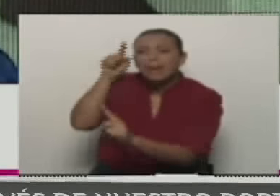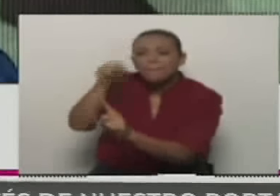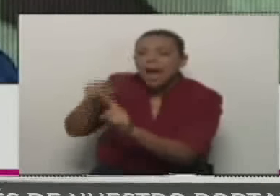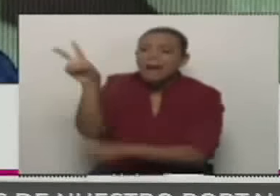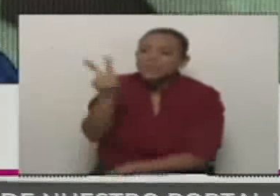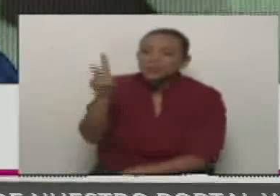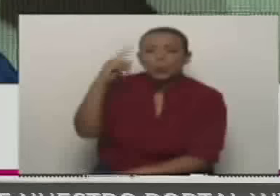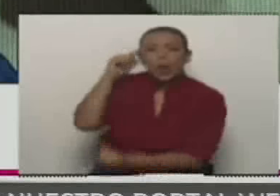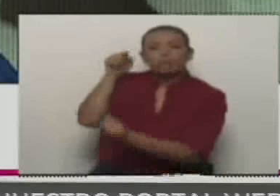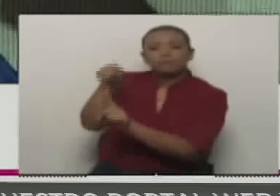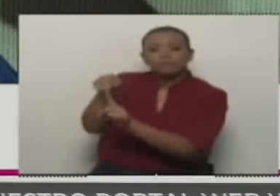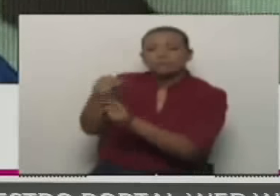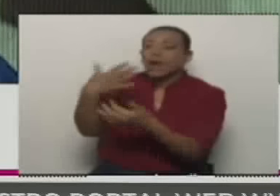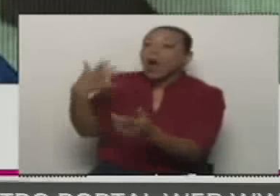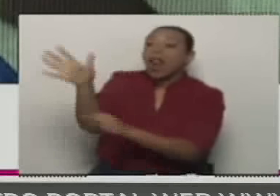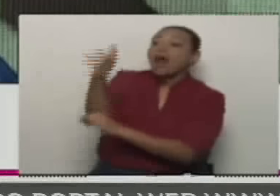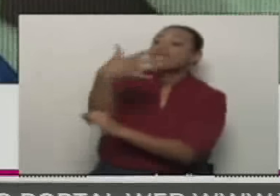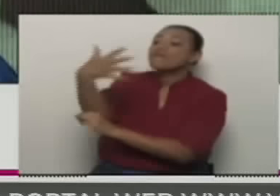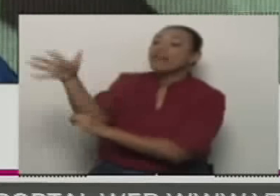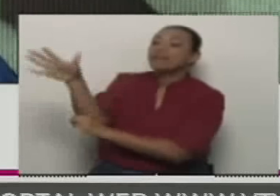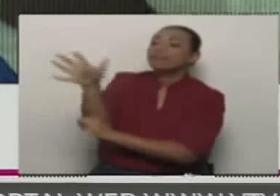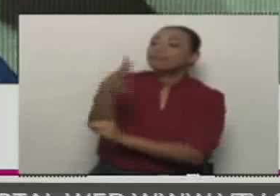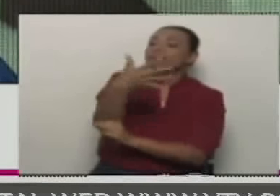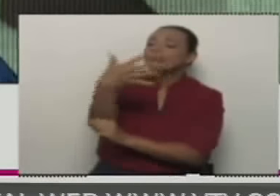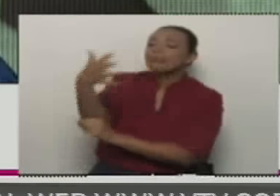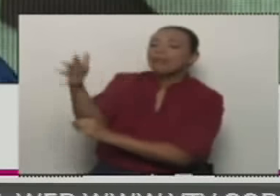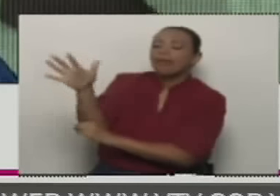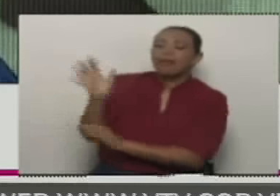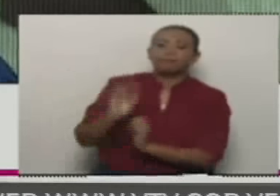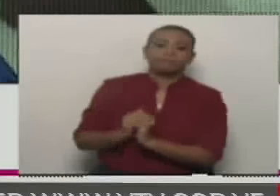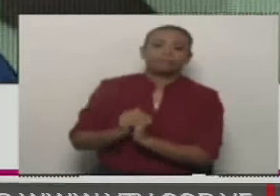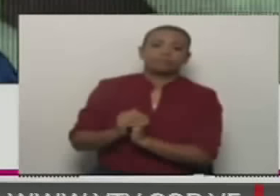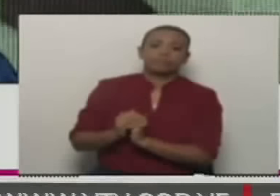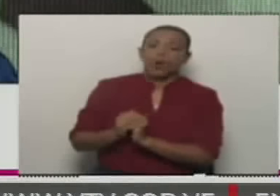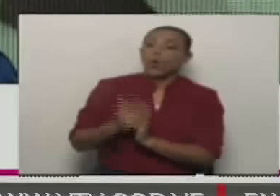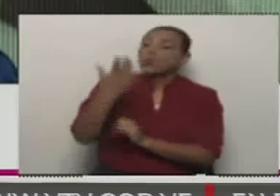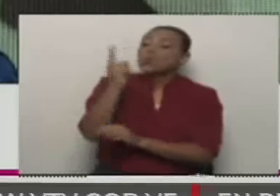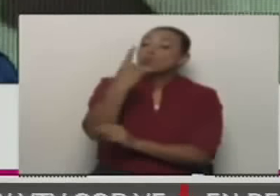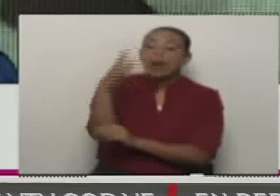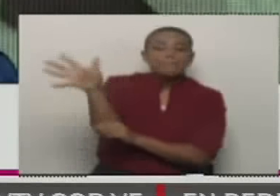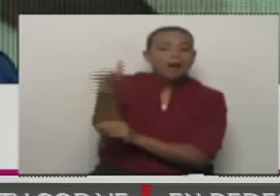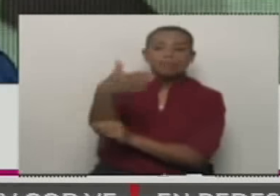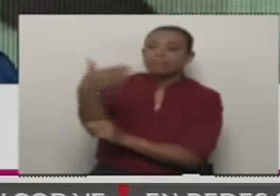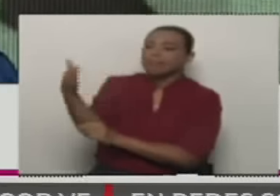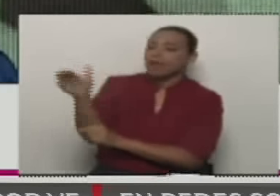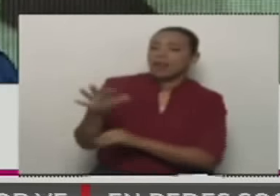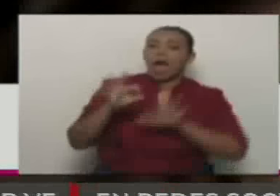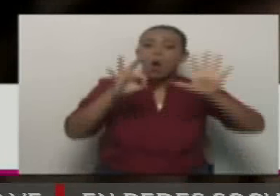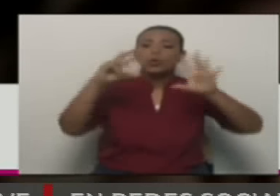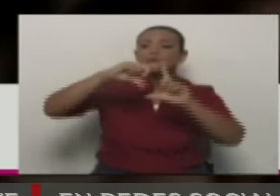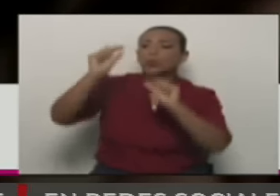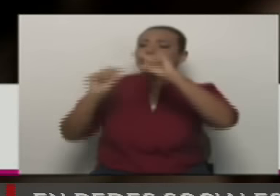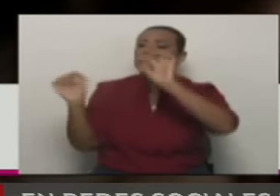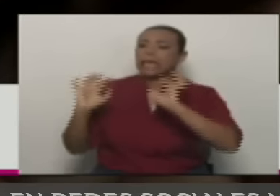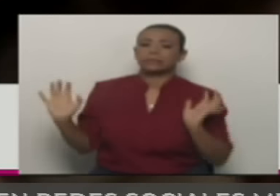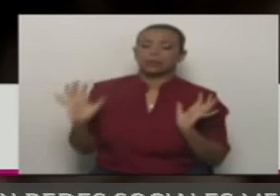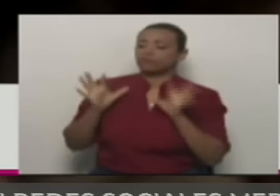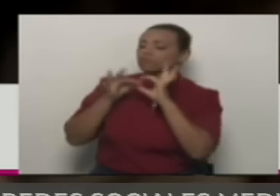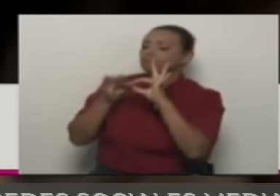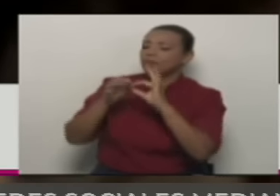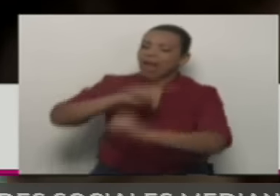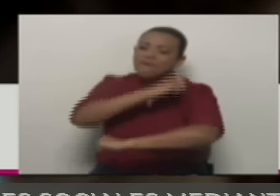podemos reconocer la bandera, como la que trae la chaqueta ya la pelirroja. Una sola bandera. Todos podemos estar unidos en la